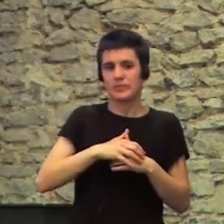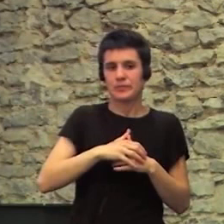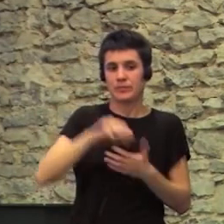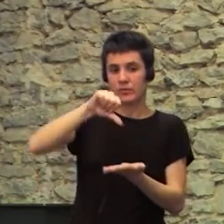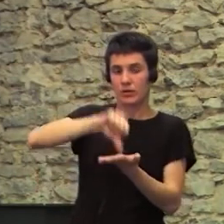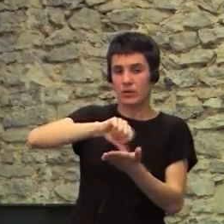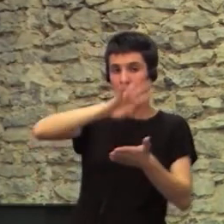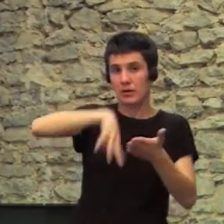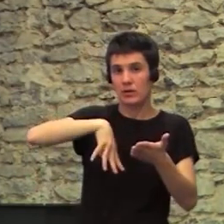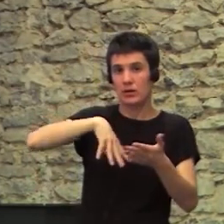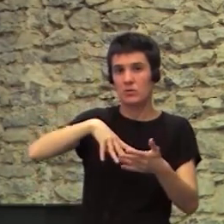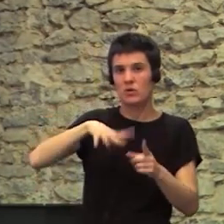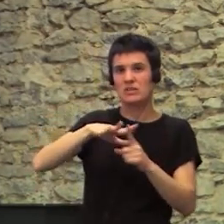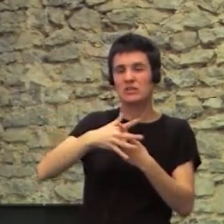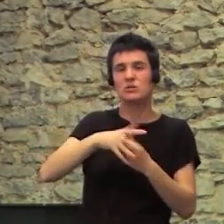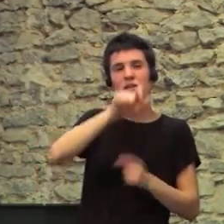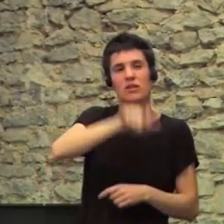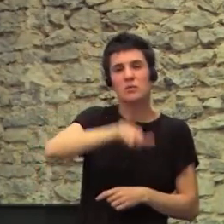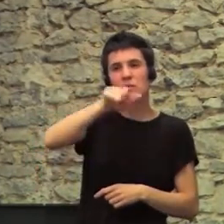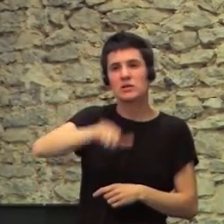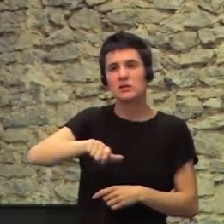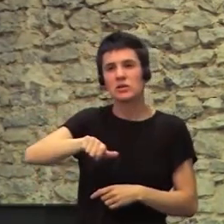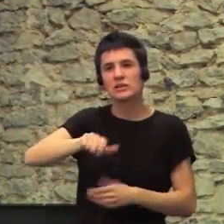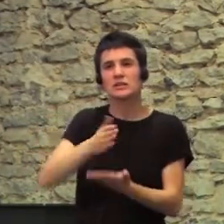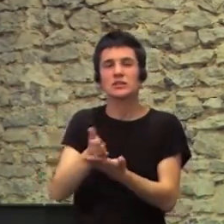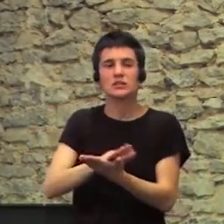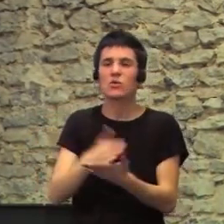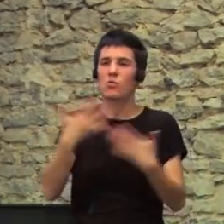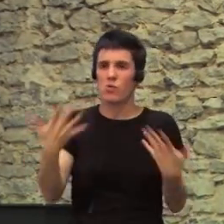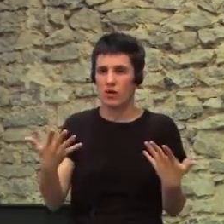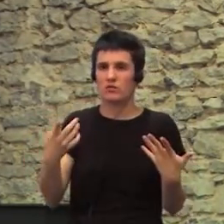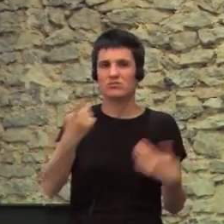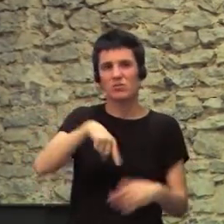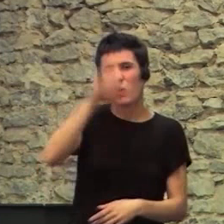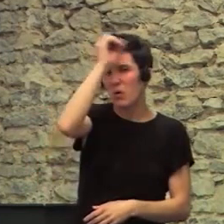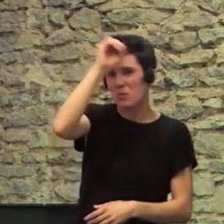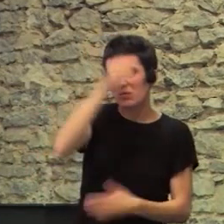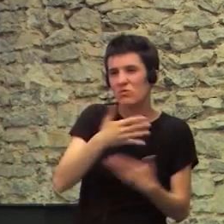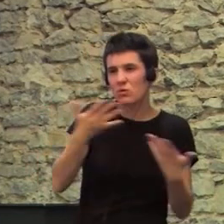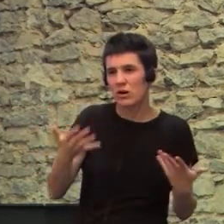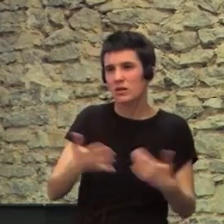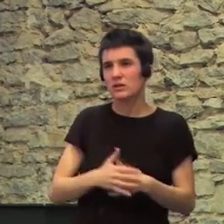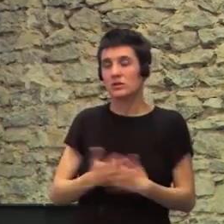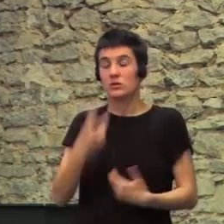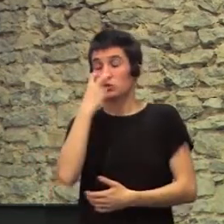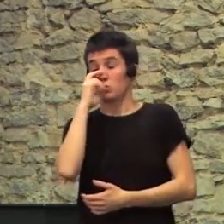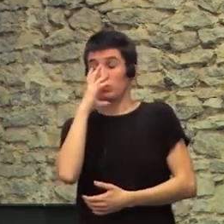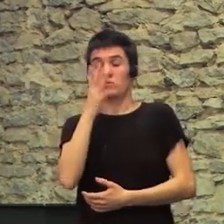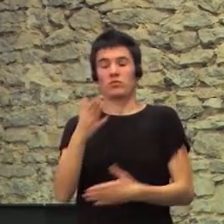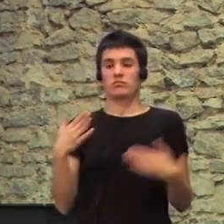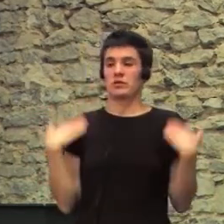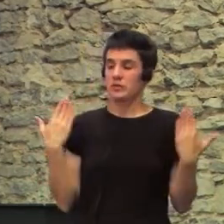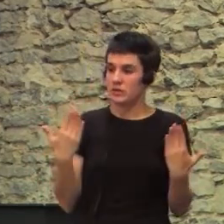personas en Barcelona y de las personas con intersexualidades en Barcelona y qué opinaban, ¿no? Y es curioso porque de